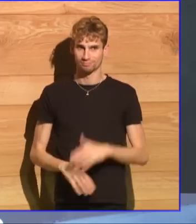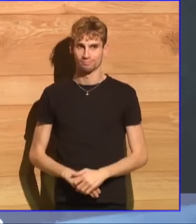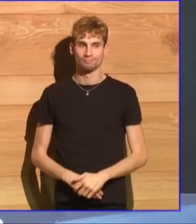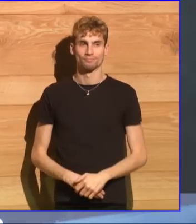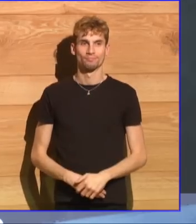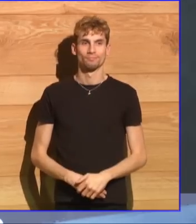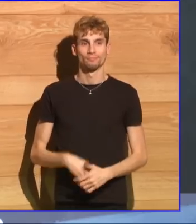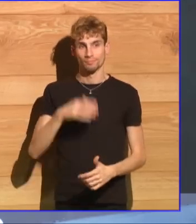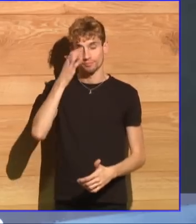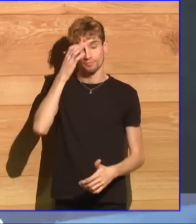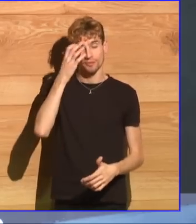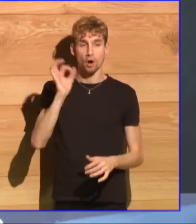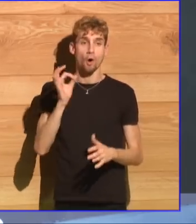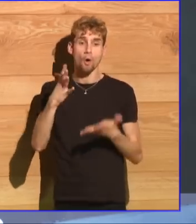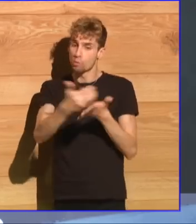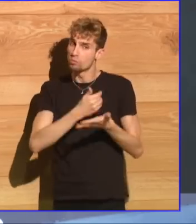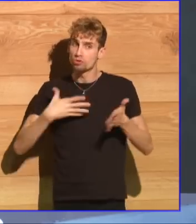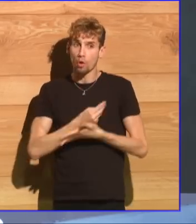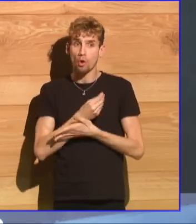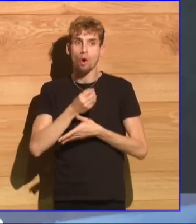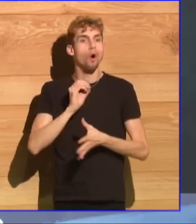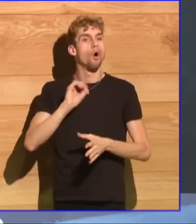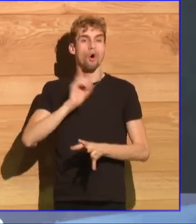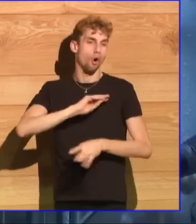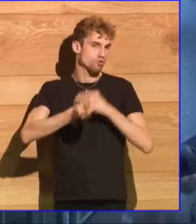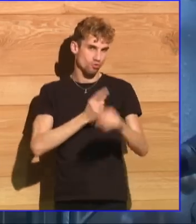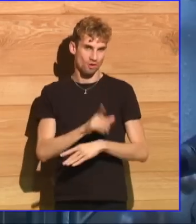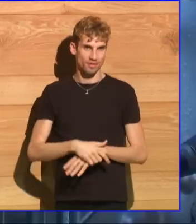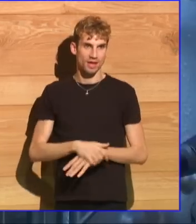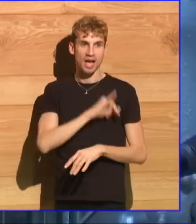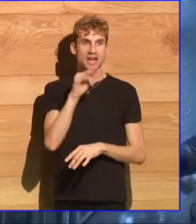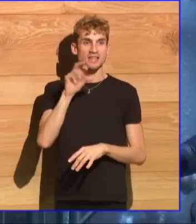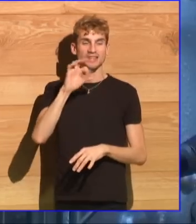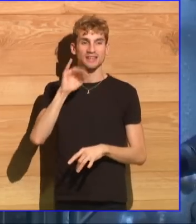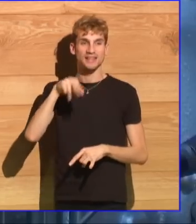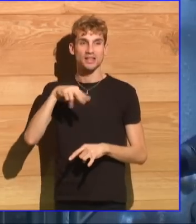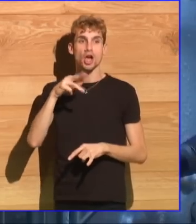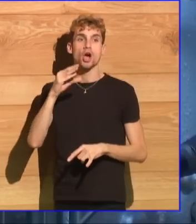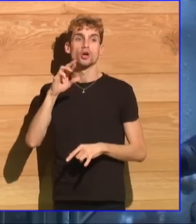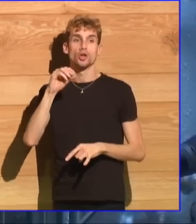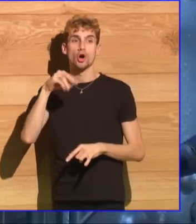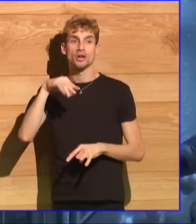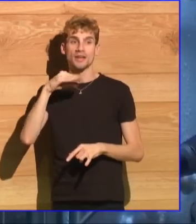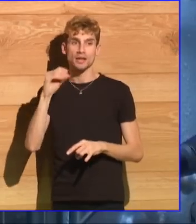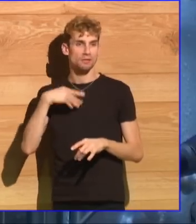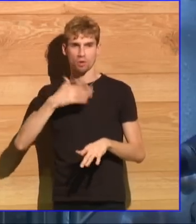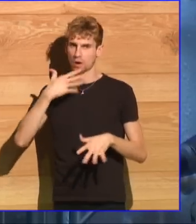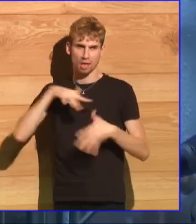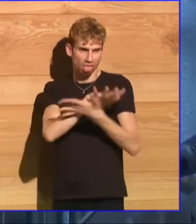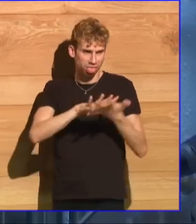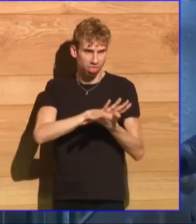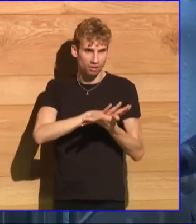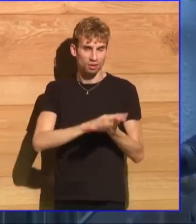Sí, Negociando. o sea, o se lo lleva todo o no lo hace. A Justin Cronin le destrozó, por ejemplo, el autor de una novela que,